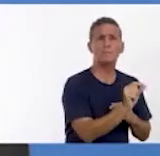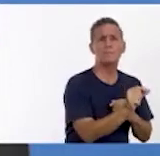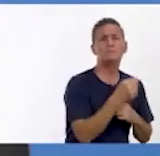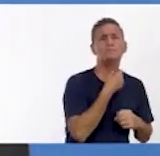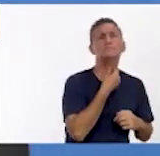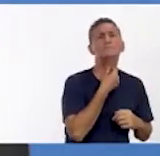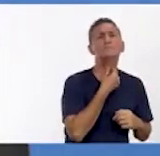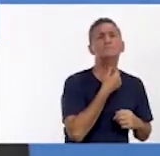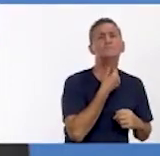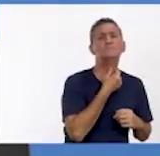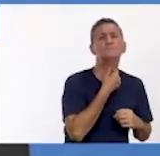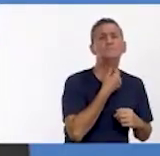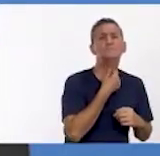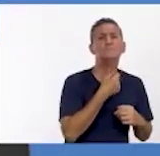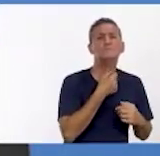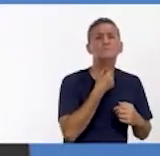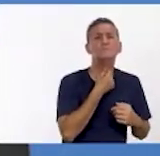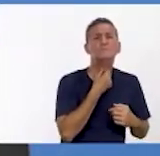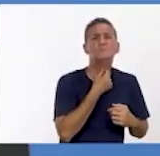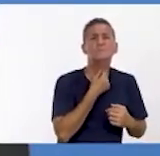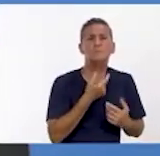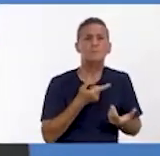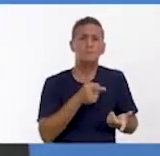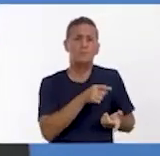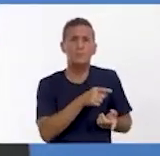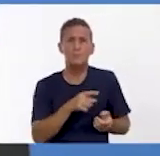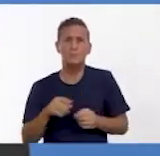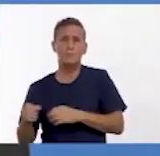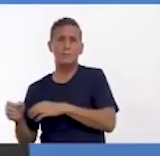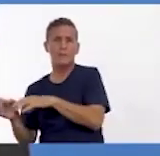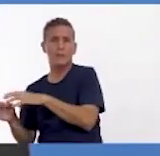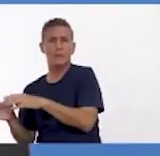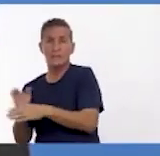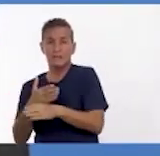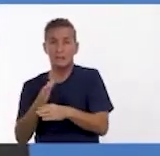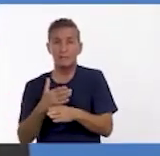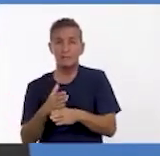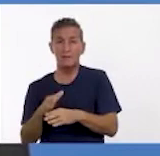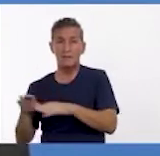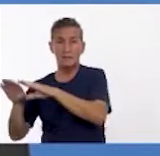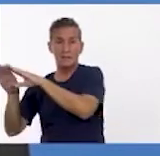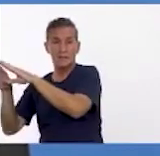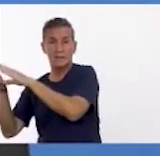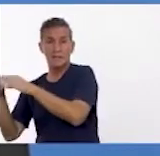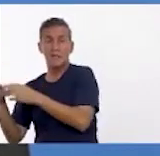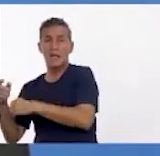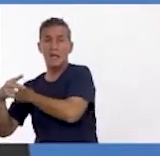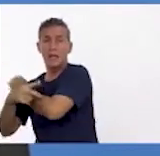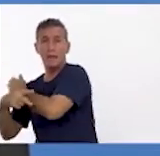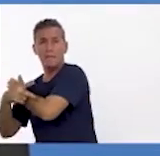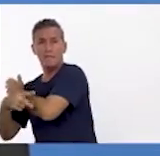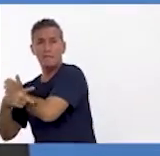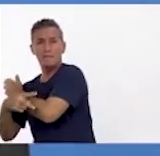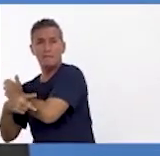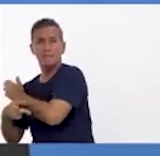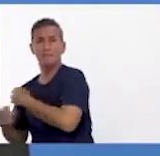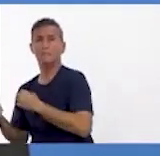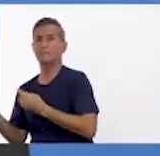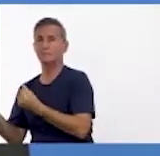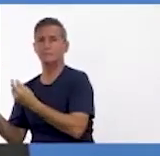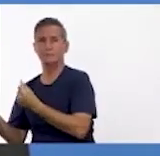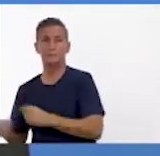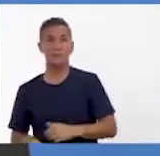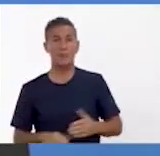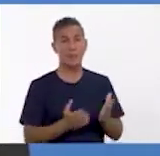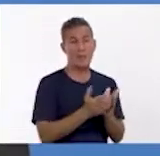planteamos ahí mismo por qué. Y ahí le decimos a nuestros estudiantes que eso está en la página 95 del libro